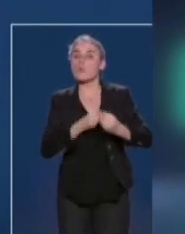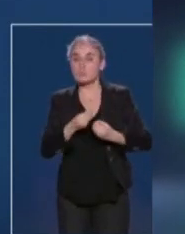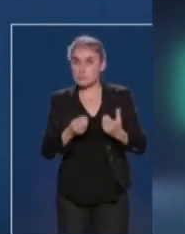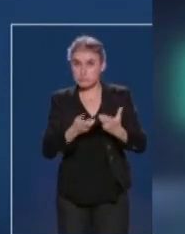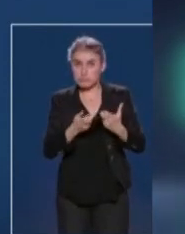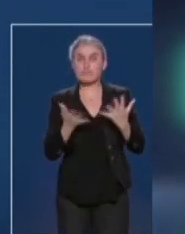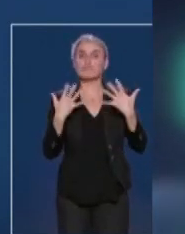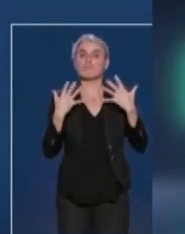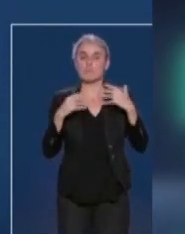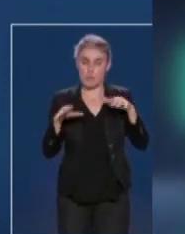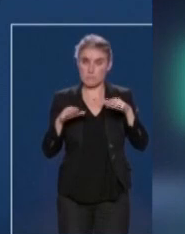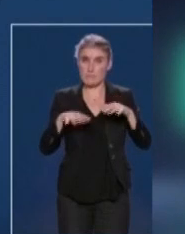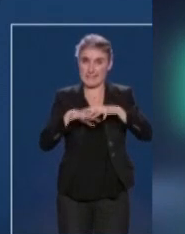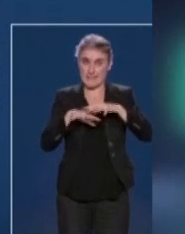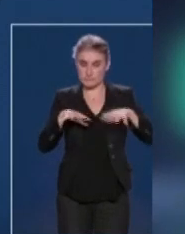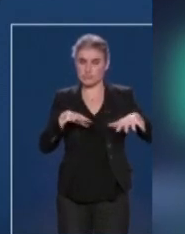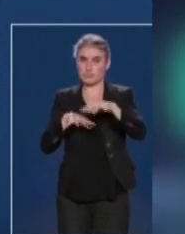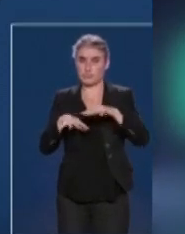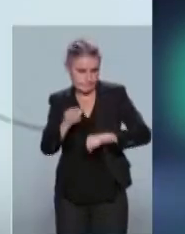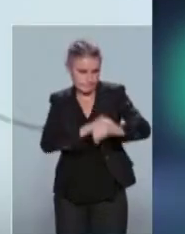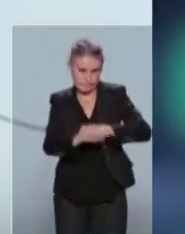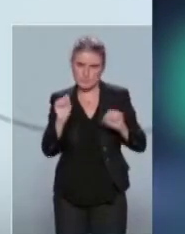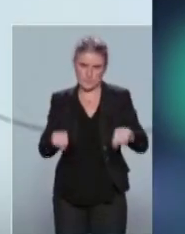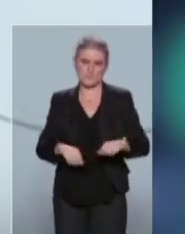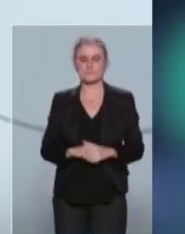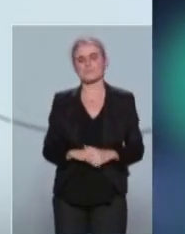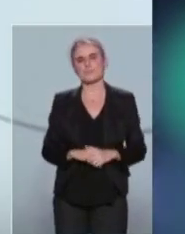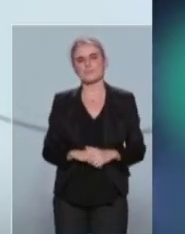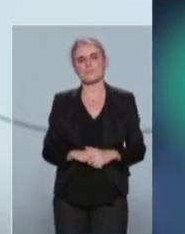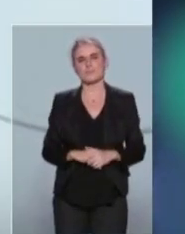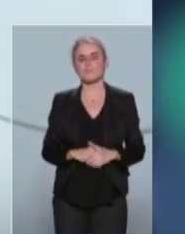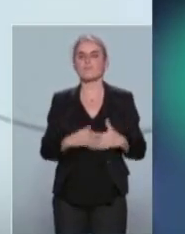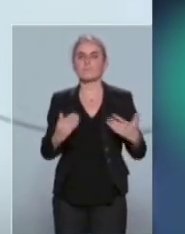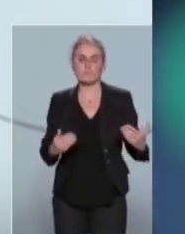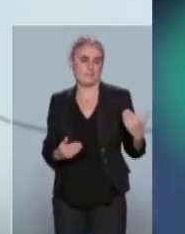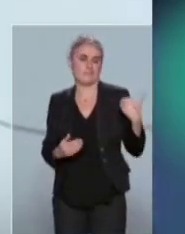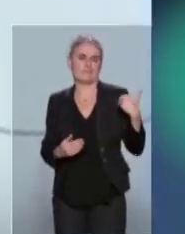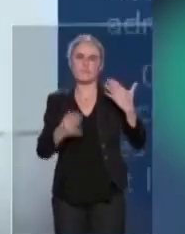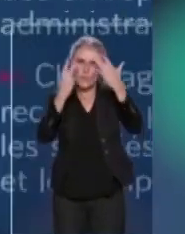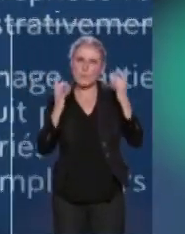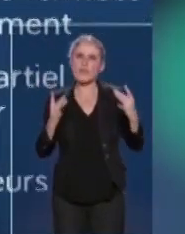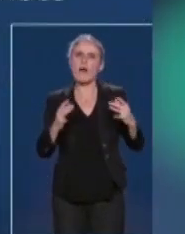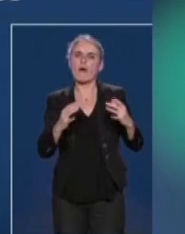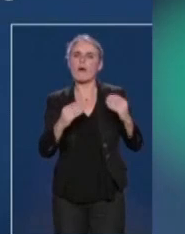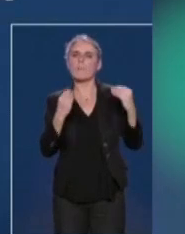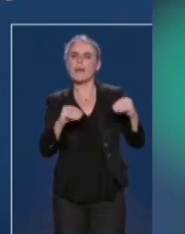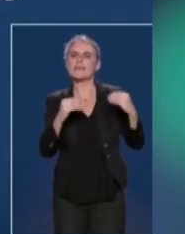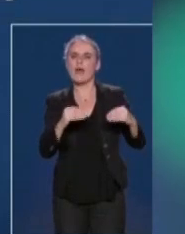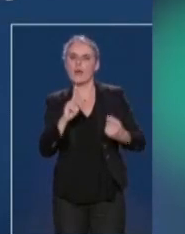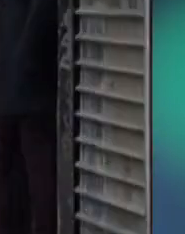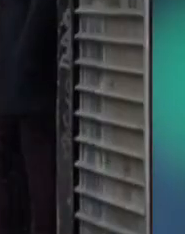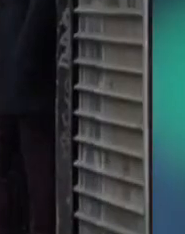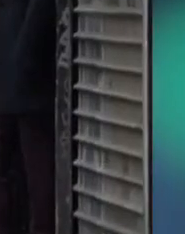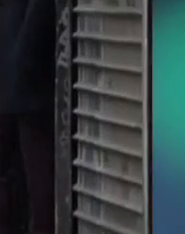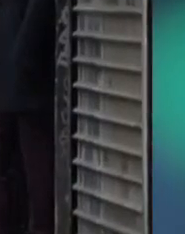países vecinos y para esto se necesita una estrategia nacional que sea un punto medio entre la salud y la economía con